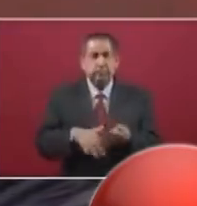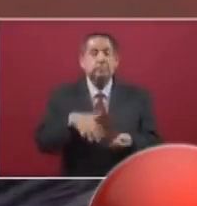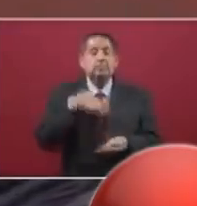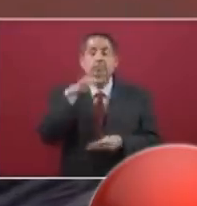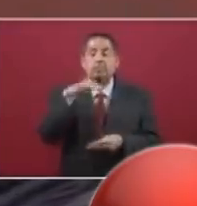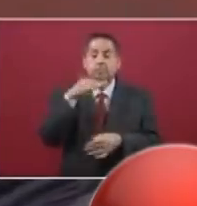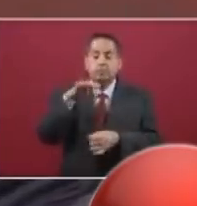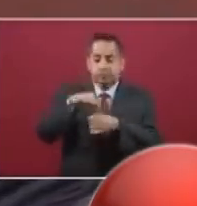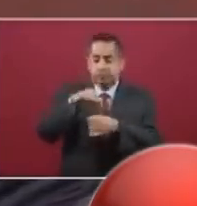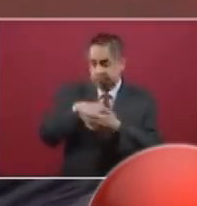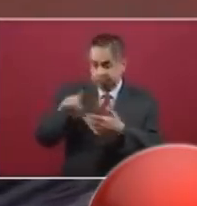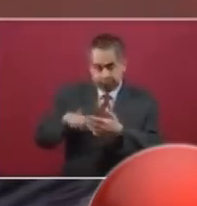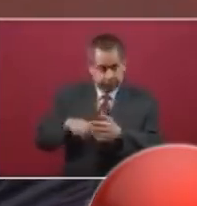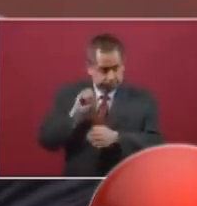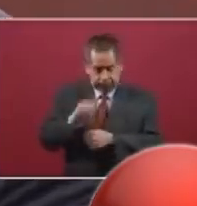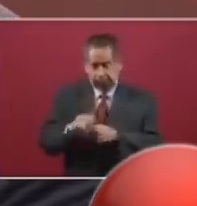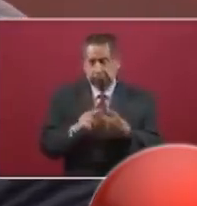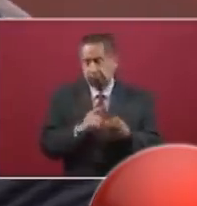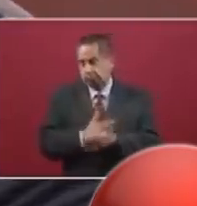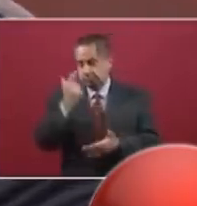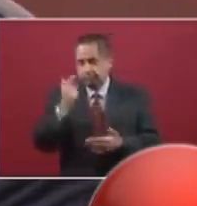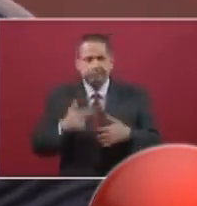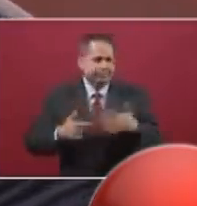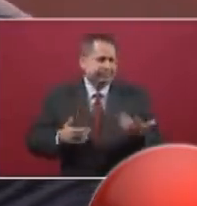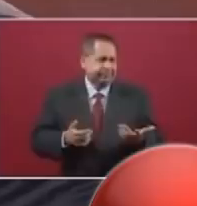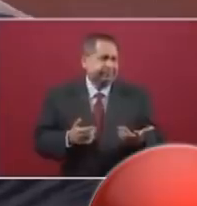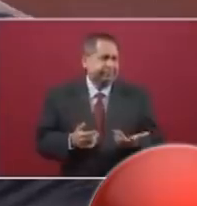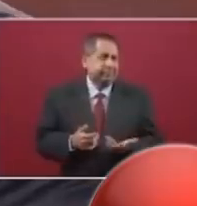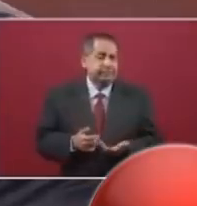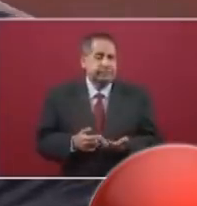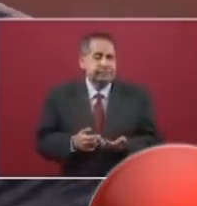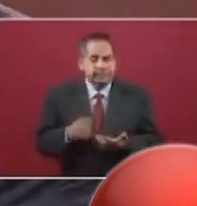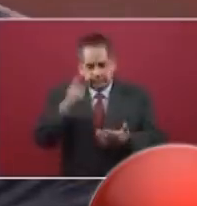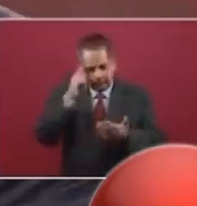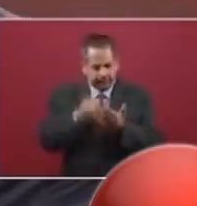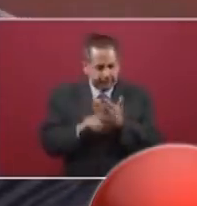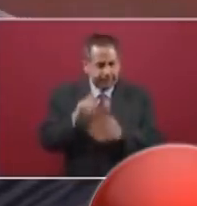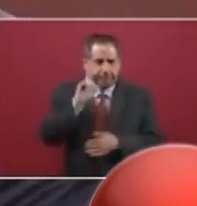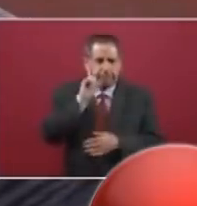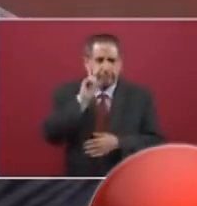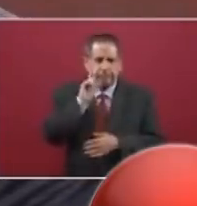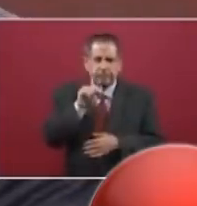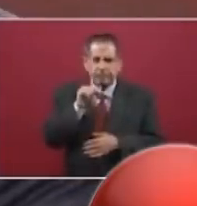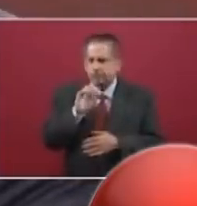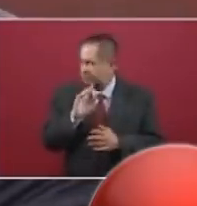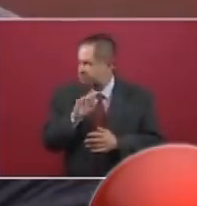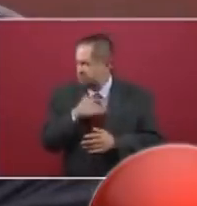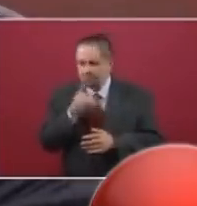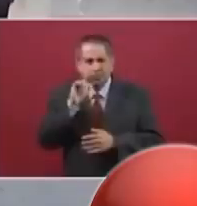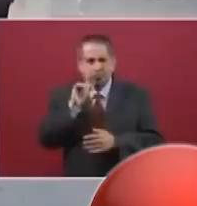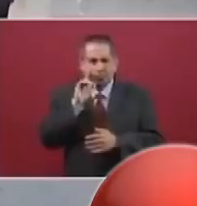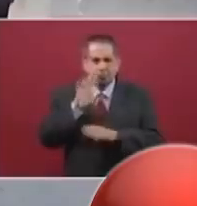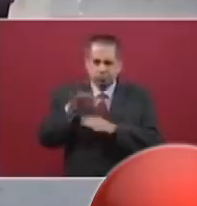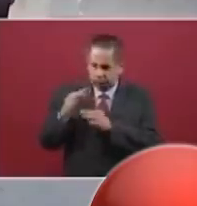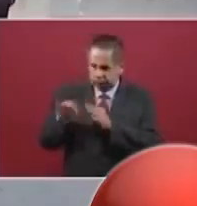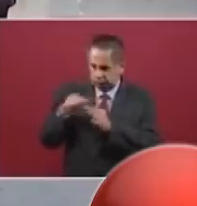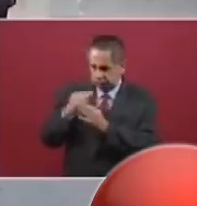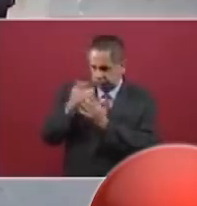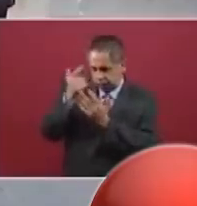fraude electoral. Entonces, creo que mañana ya vamos a